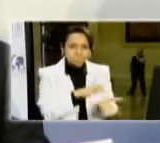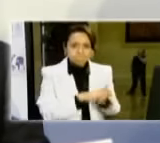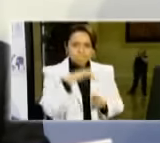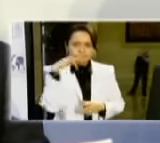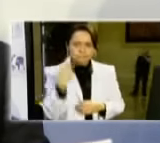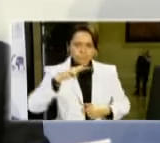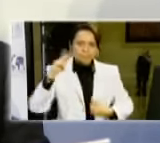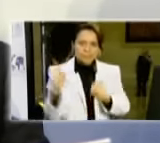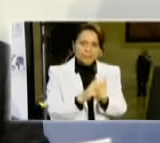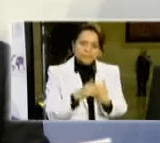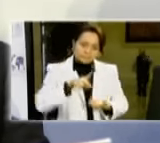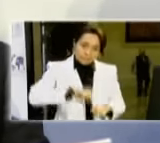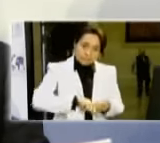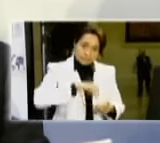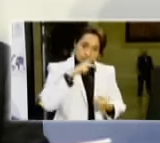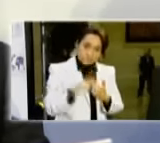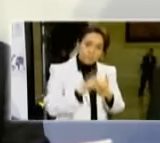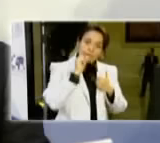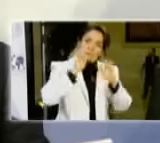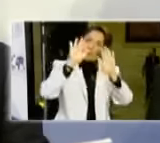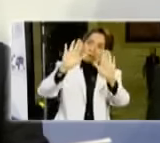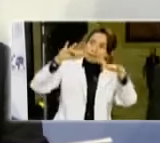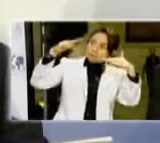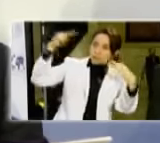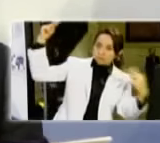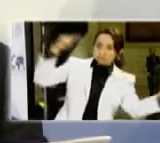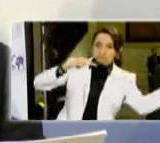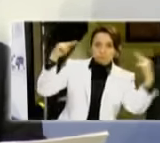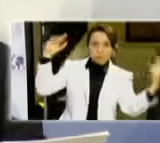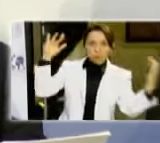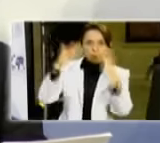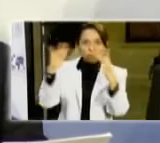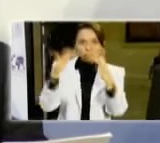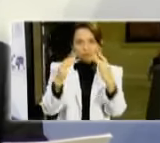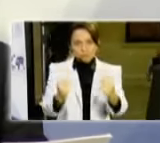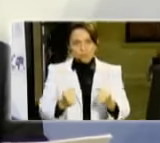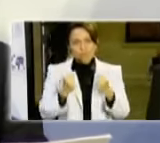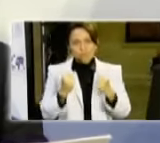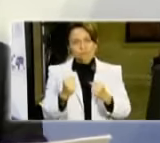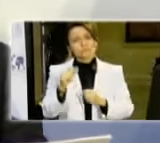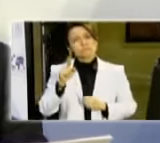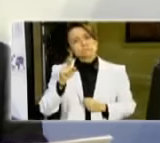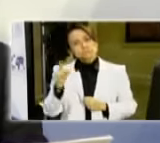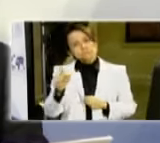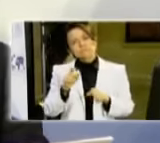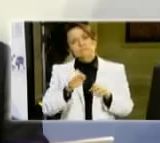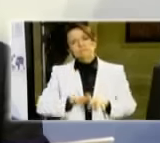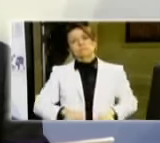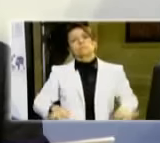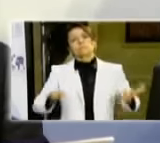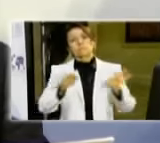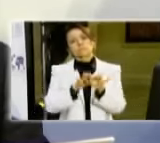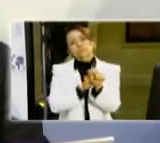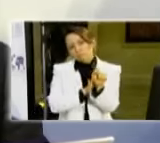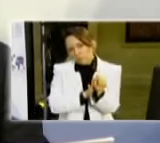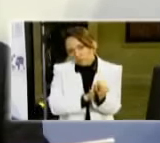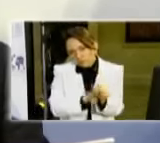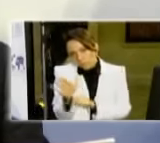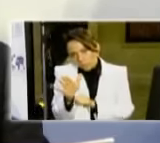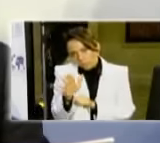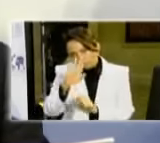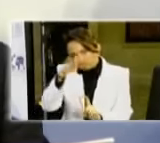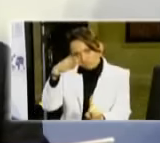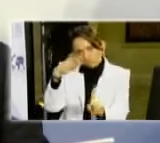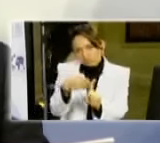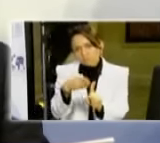e internacional muy abierta. En este terreno destacaron hitos como el ingreso de Chile